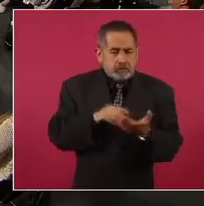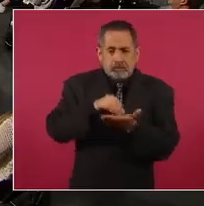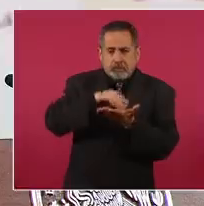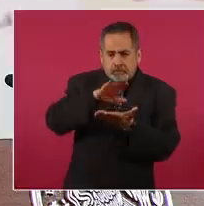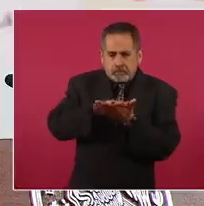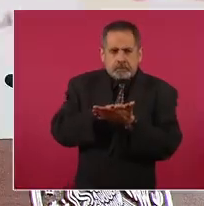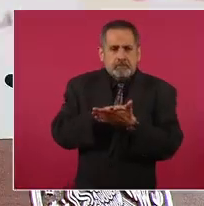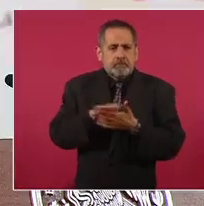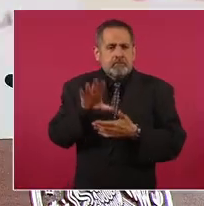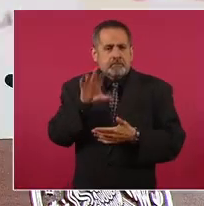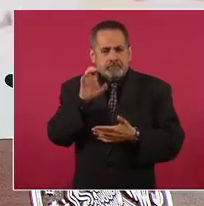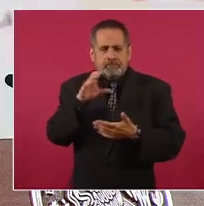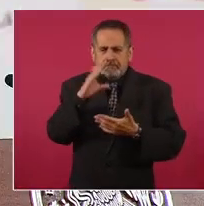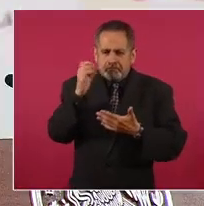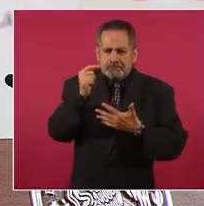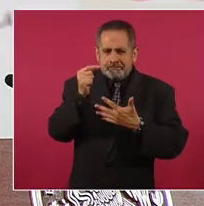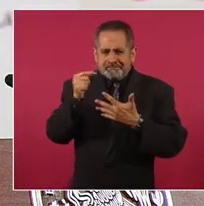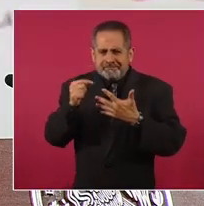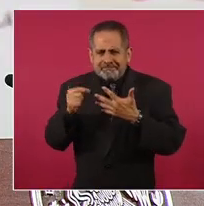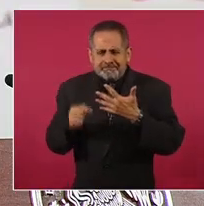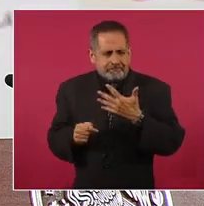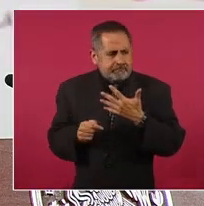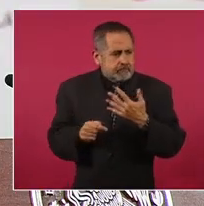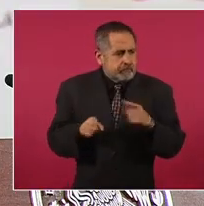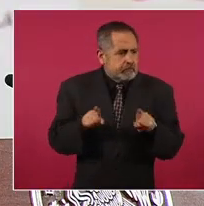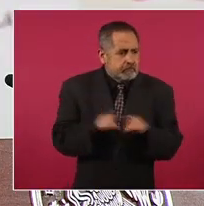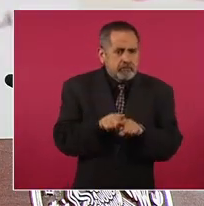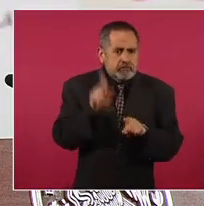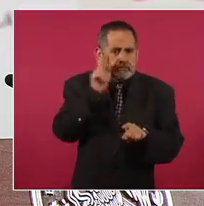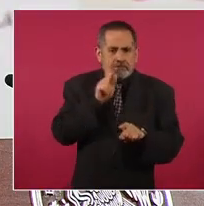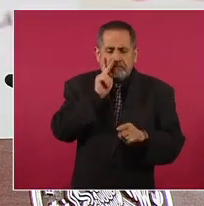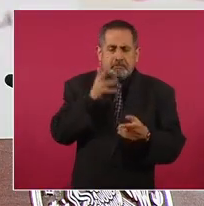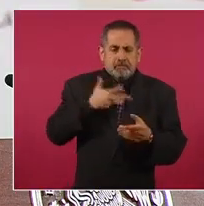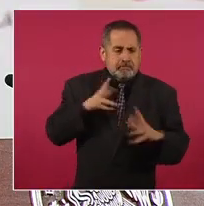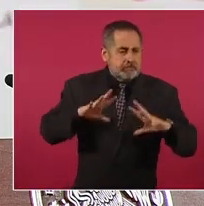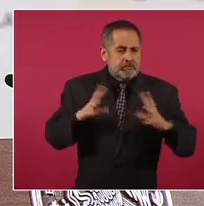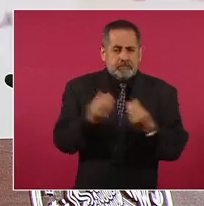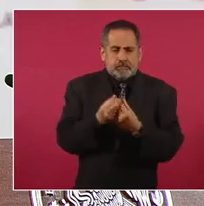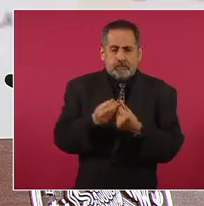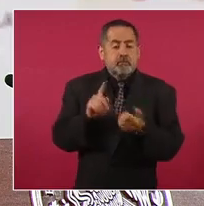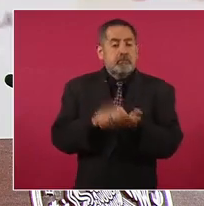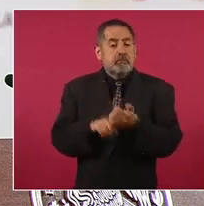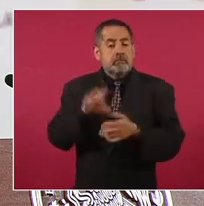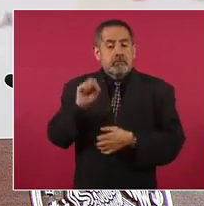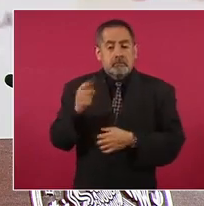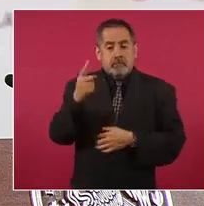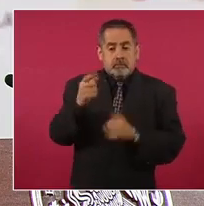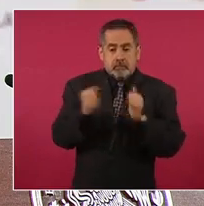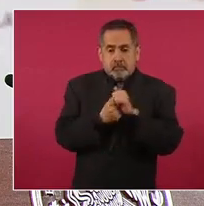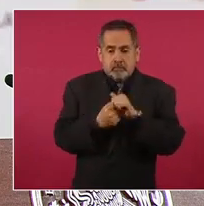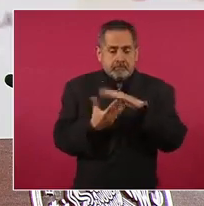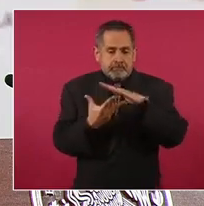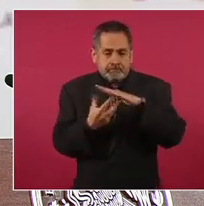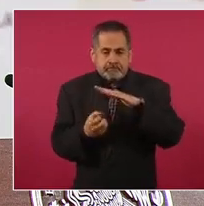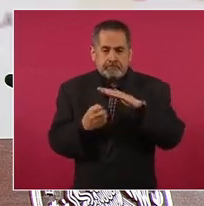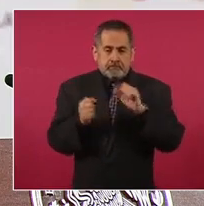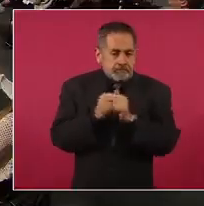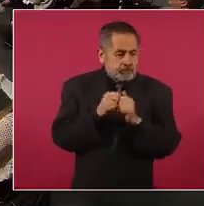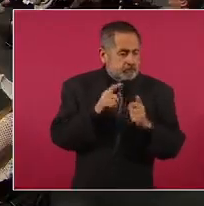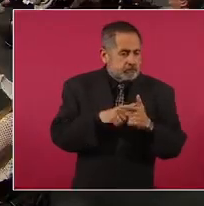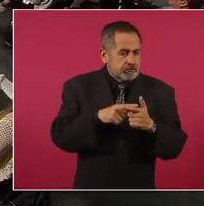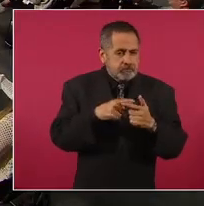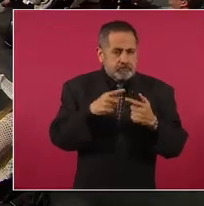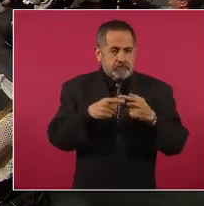metadatos del 2014 y 61 basados en capturas con metadatos